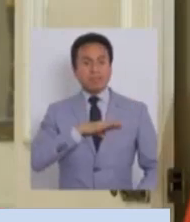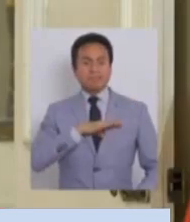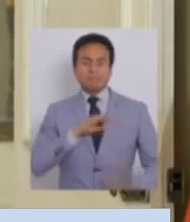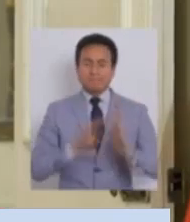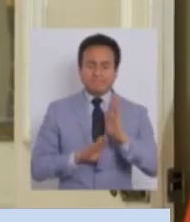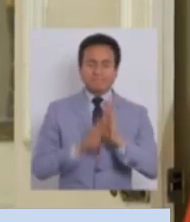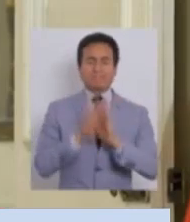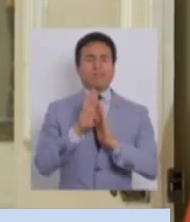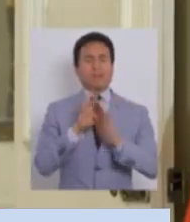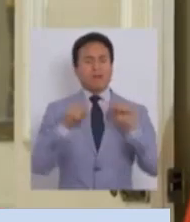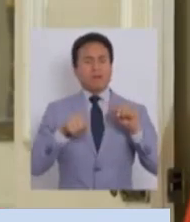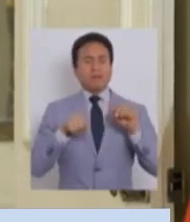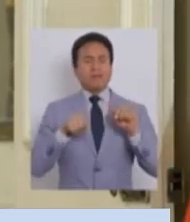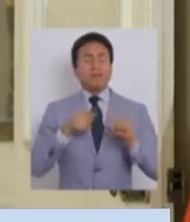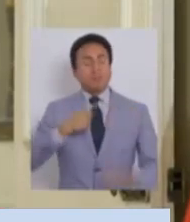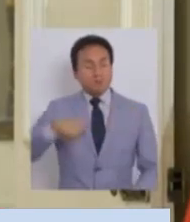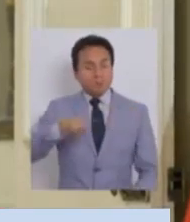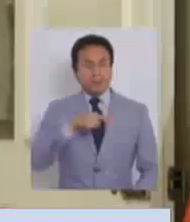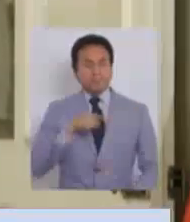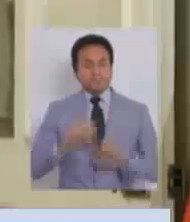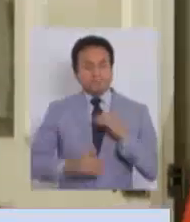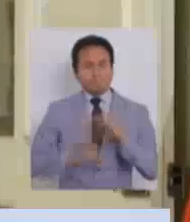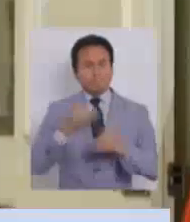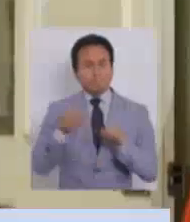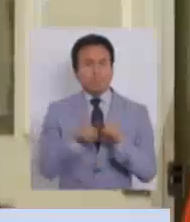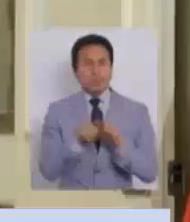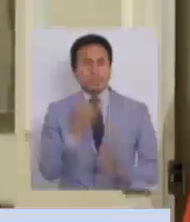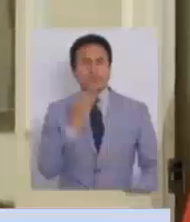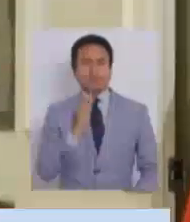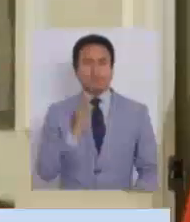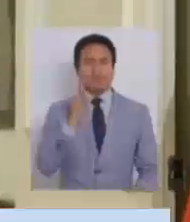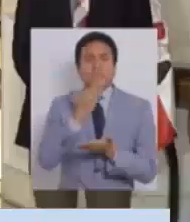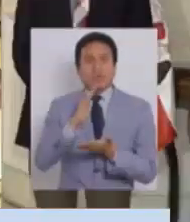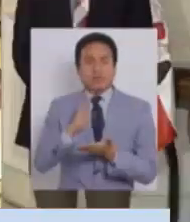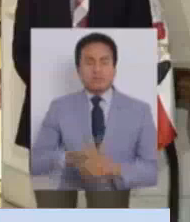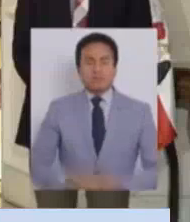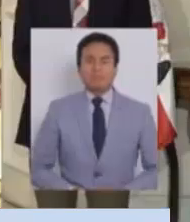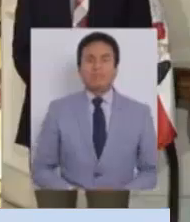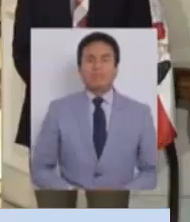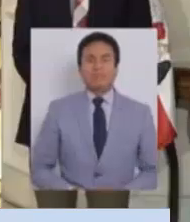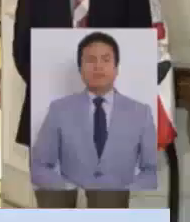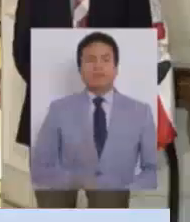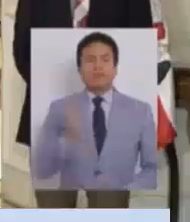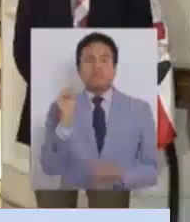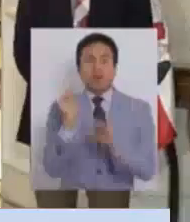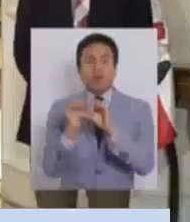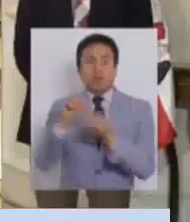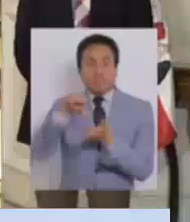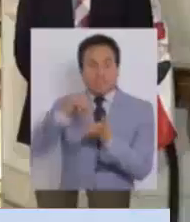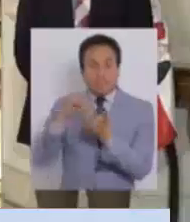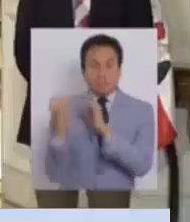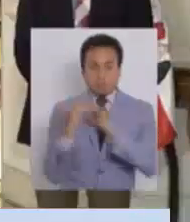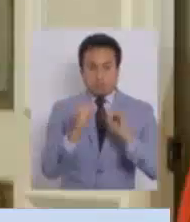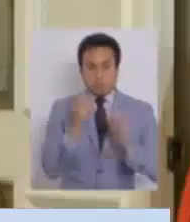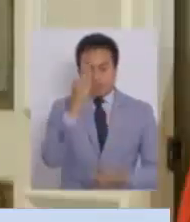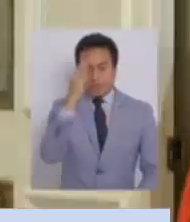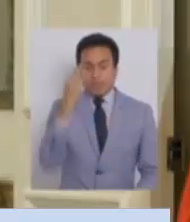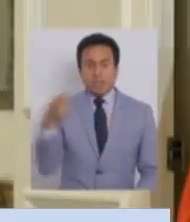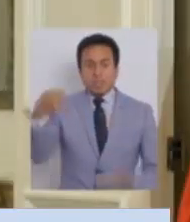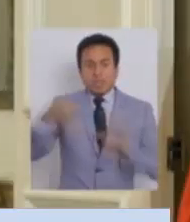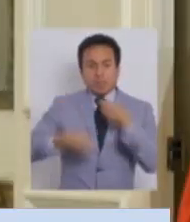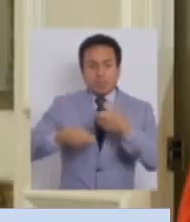cuerpo de agua al menos con cuatro ocupantes y Se confirma entonces la muerte del expresidente chileno